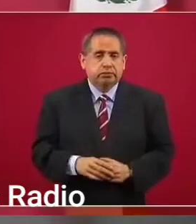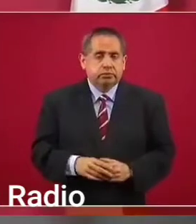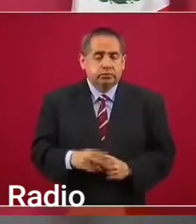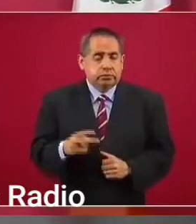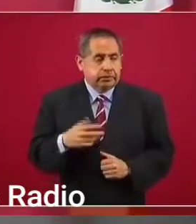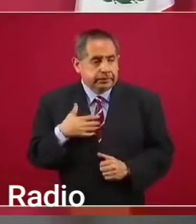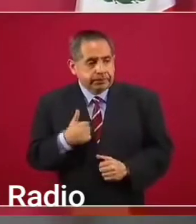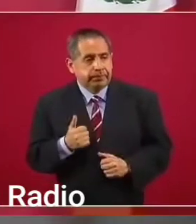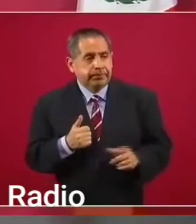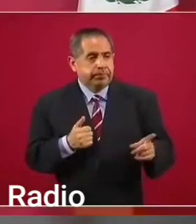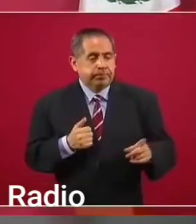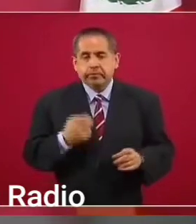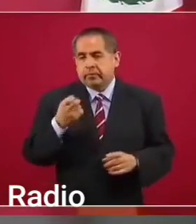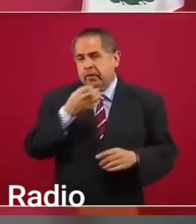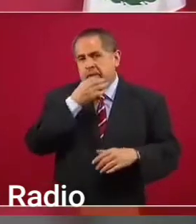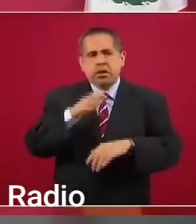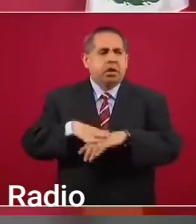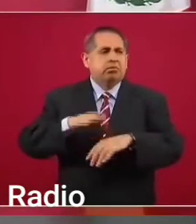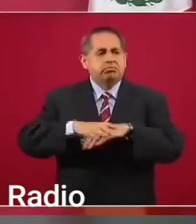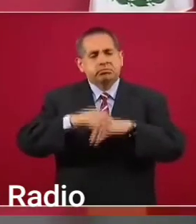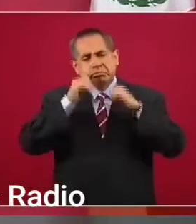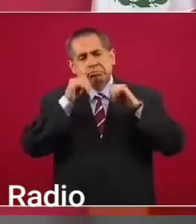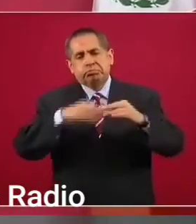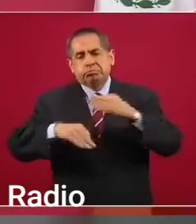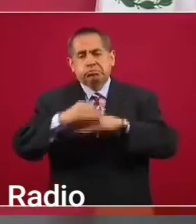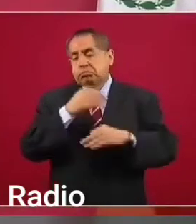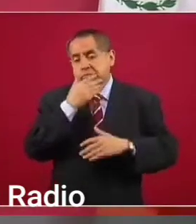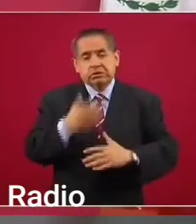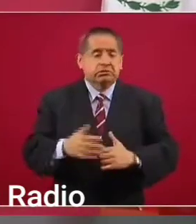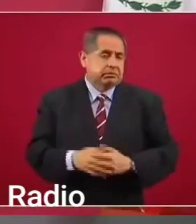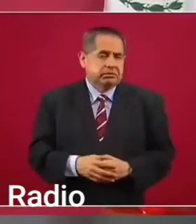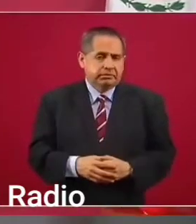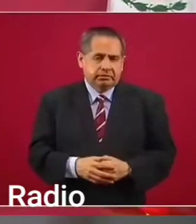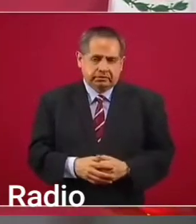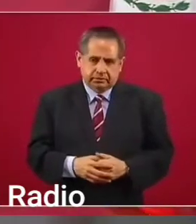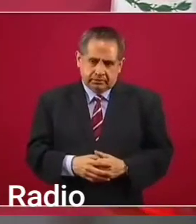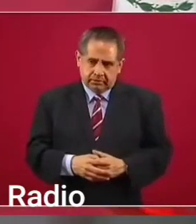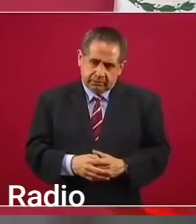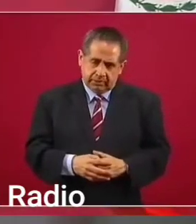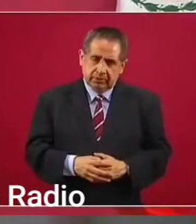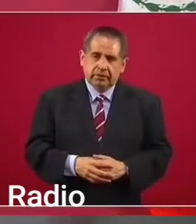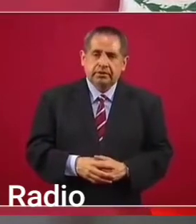Ese es un buen mensaje. Y